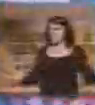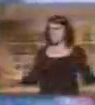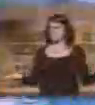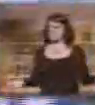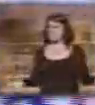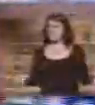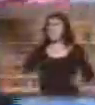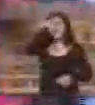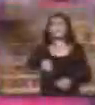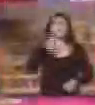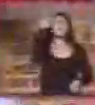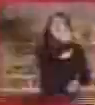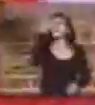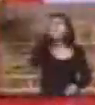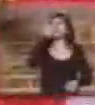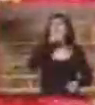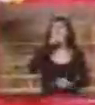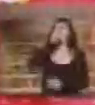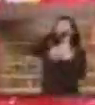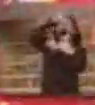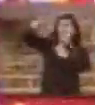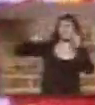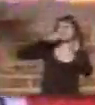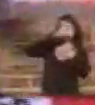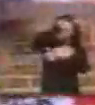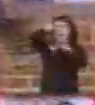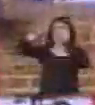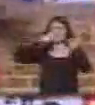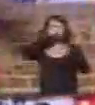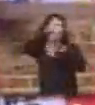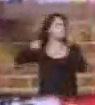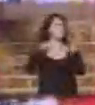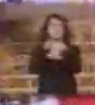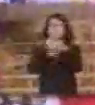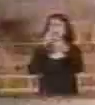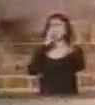y el carnaval año tras año mejorando.